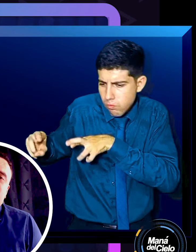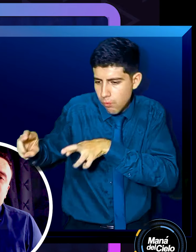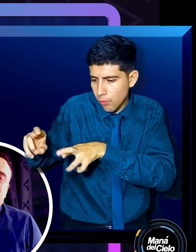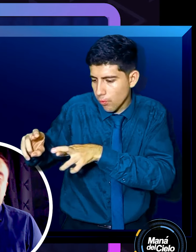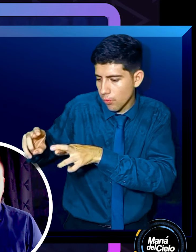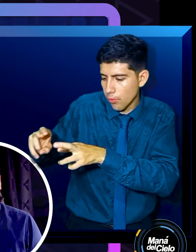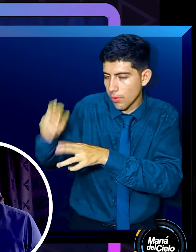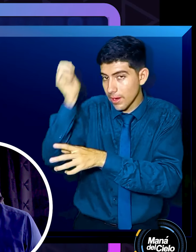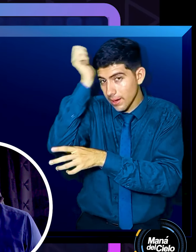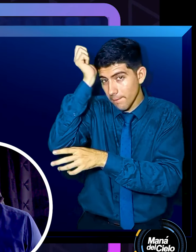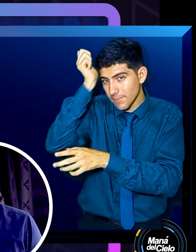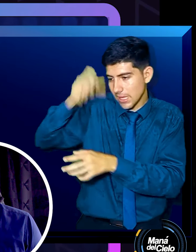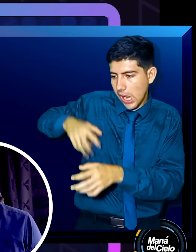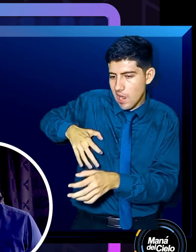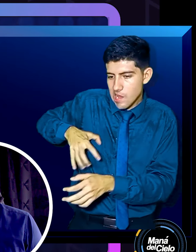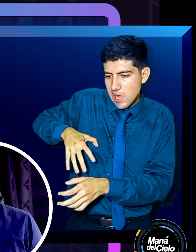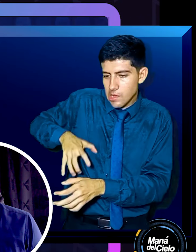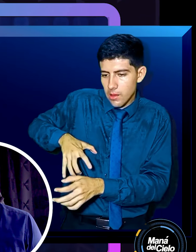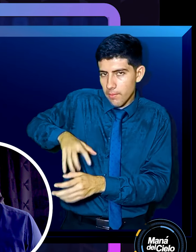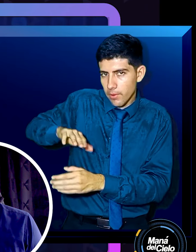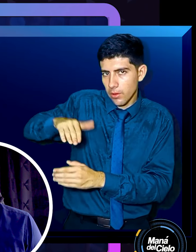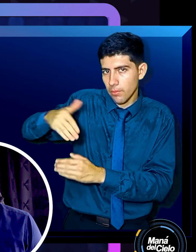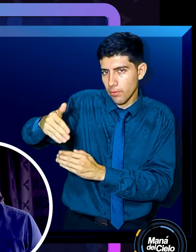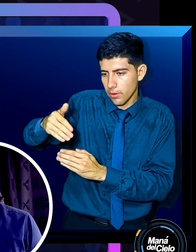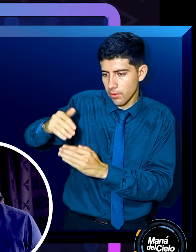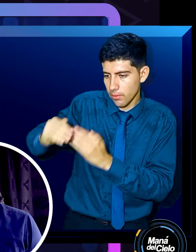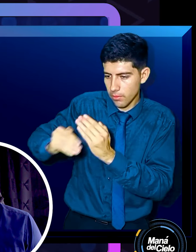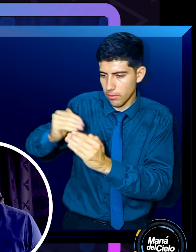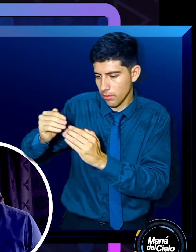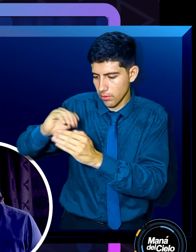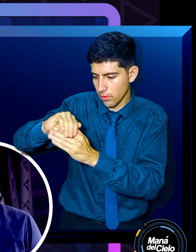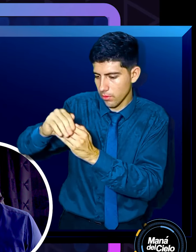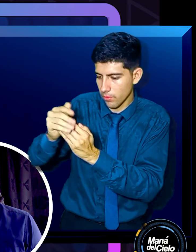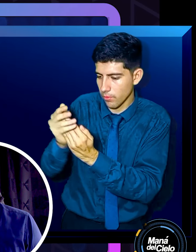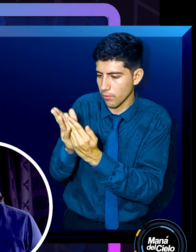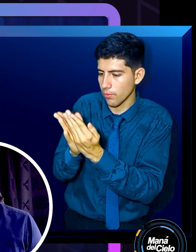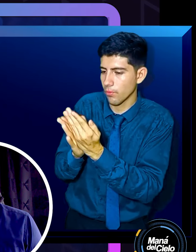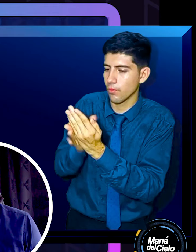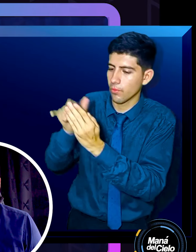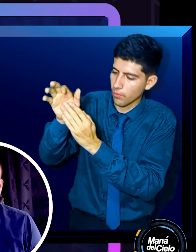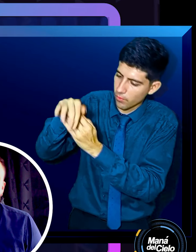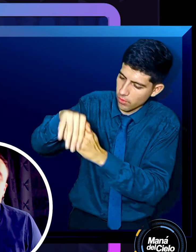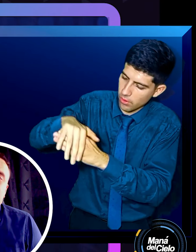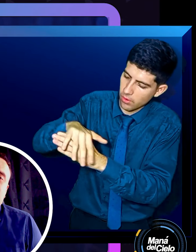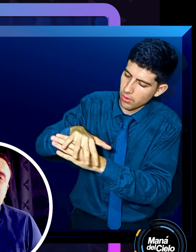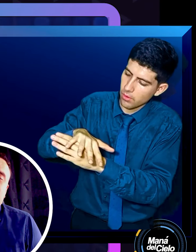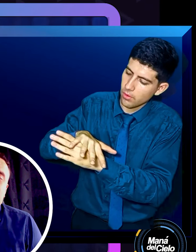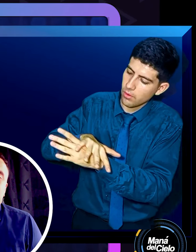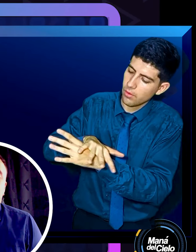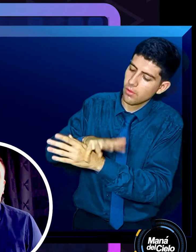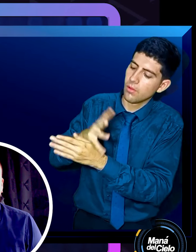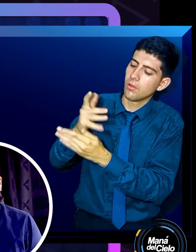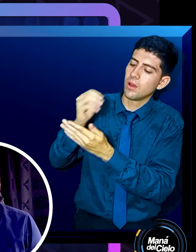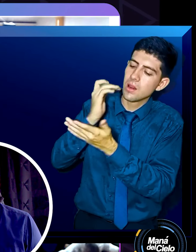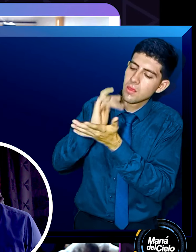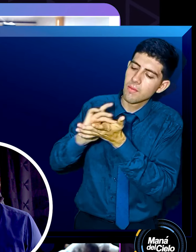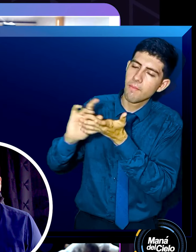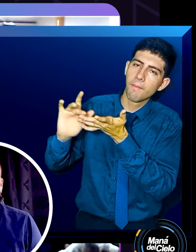Mueve la rosa la una con la otra. Si tú quieres estar lisito, tienes que permanecer en el río,